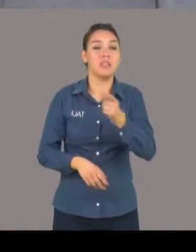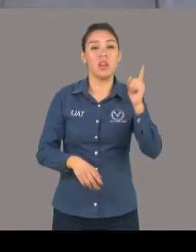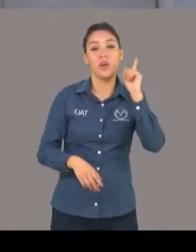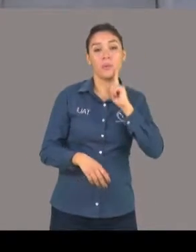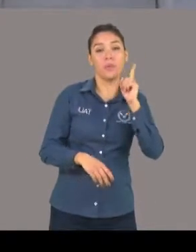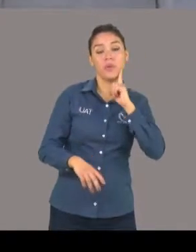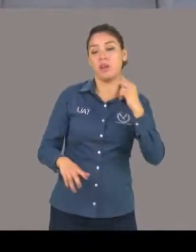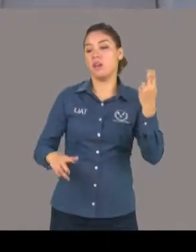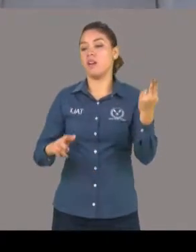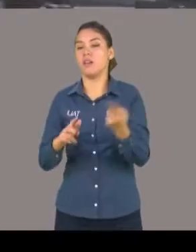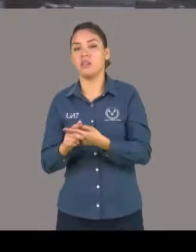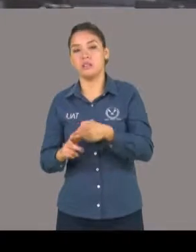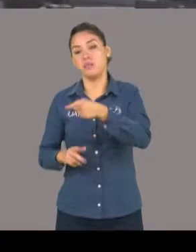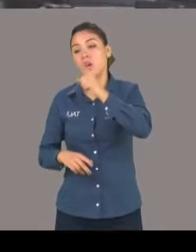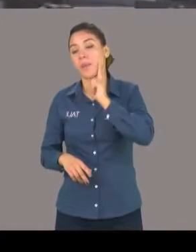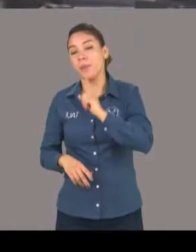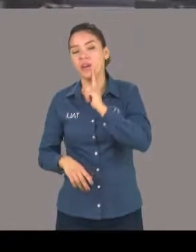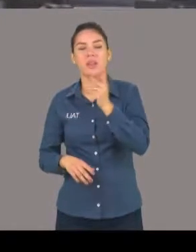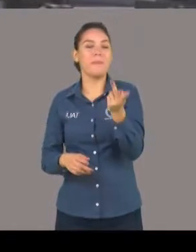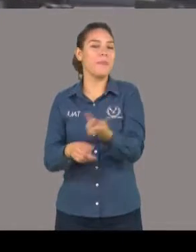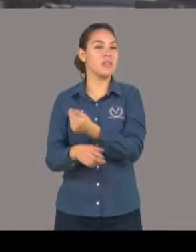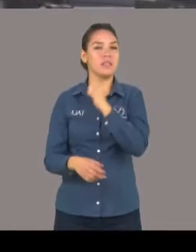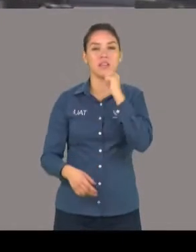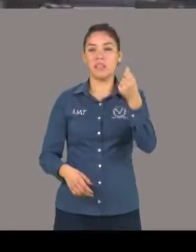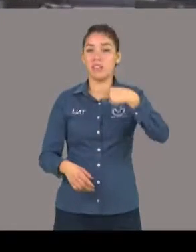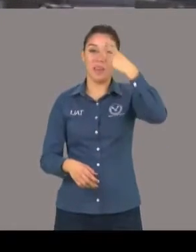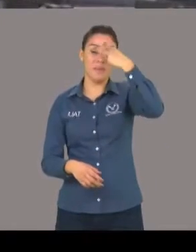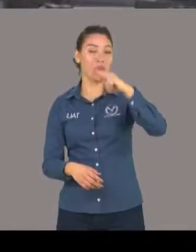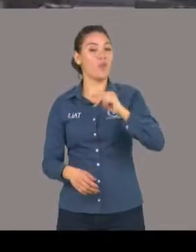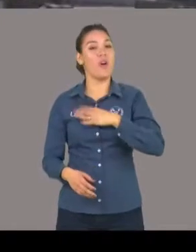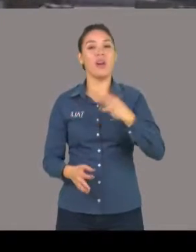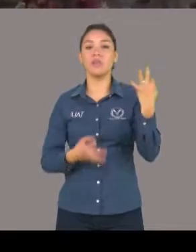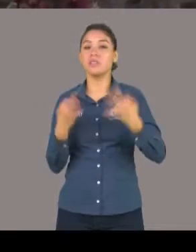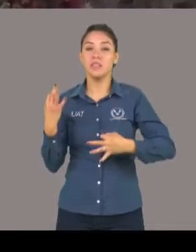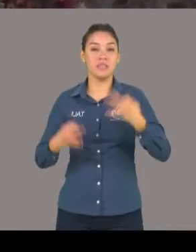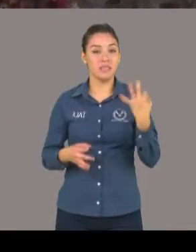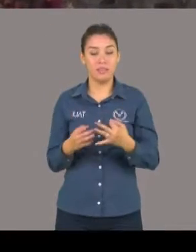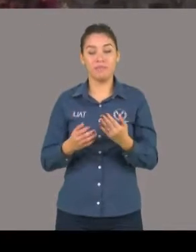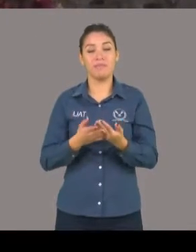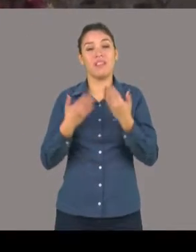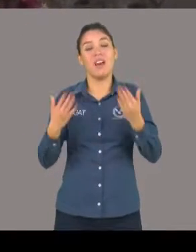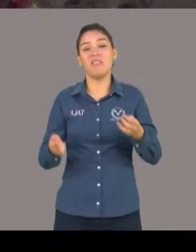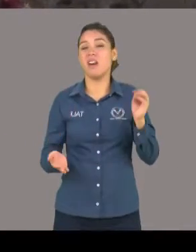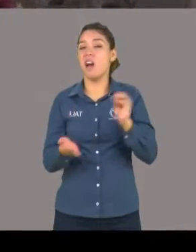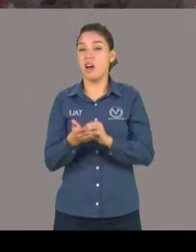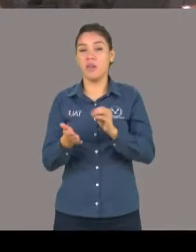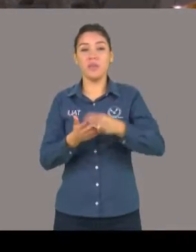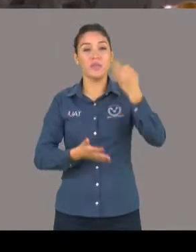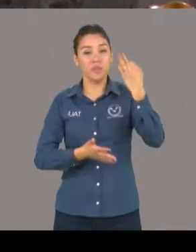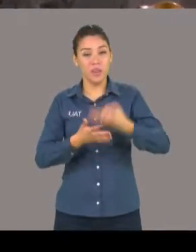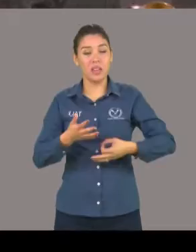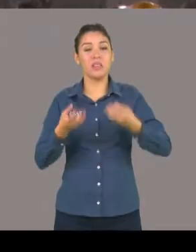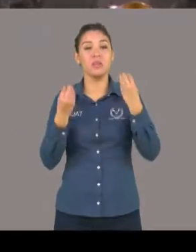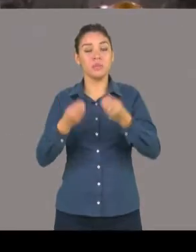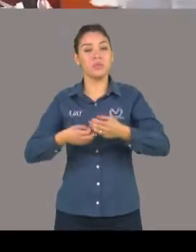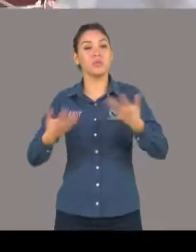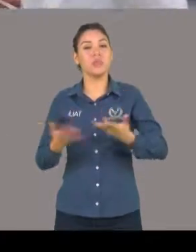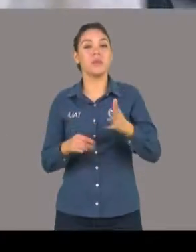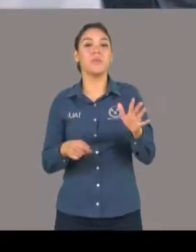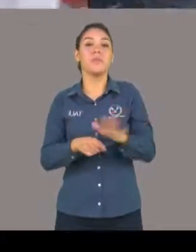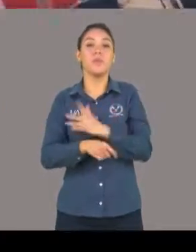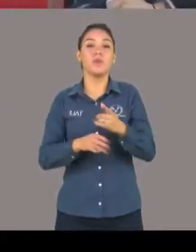asesinar a una mujer por el simple hecho de ser mujer. Esto demuestra que aún hay mucho por hacer,